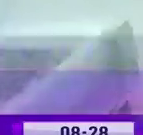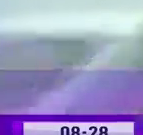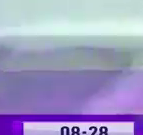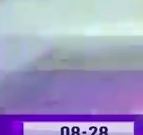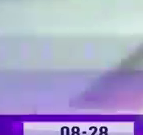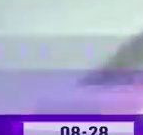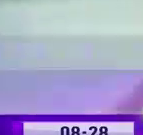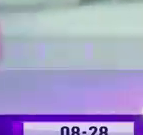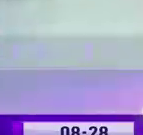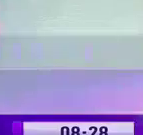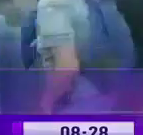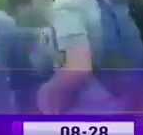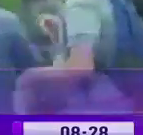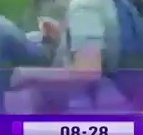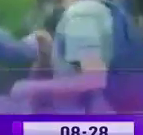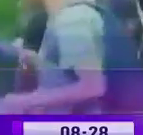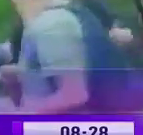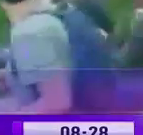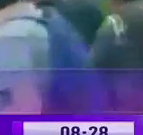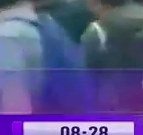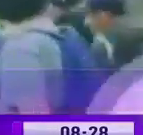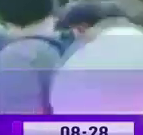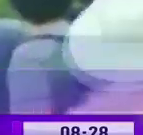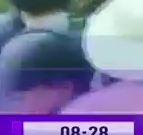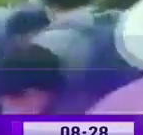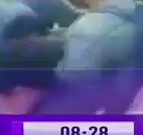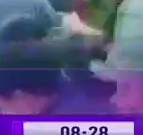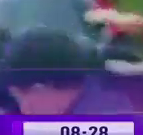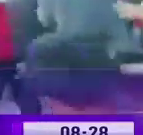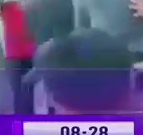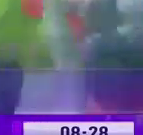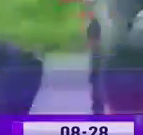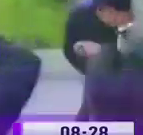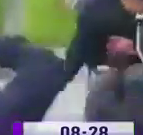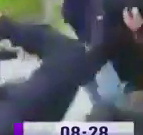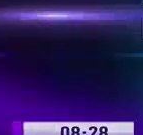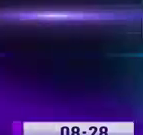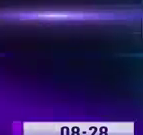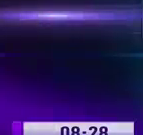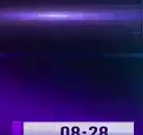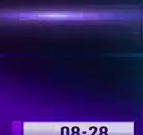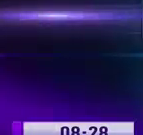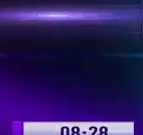retornar. 8:28 de la mañana, este es el primer noticiero de la comunidad. Una pausa.